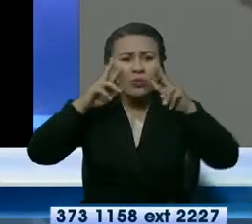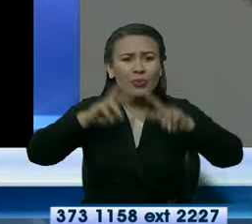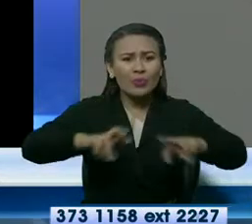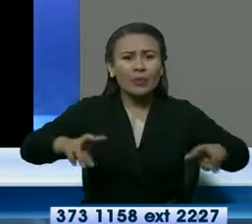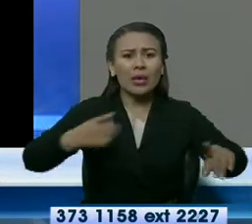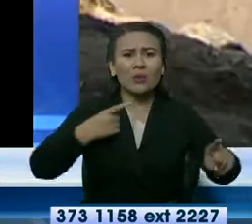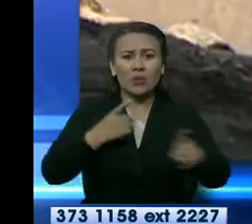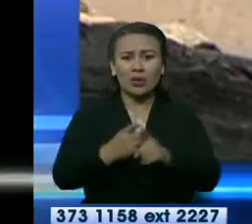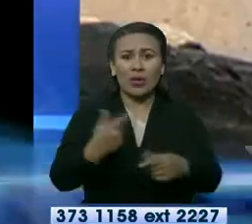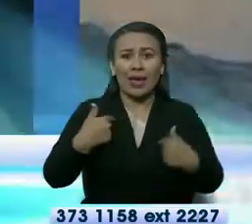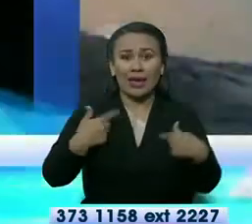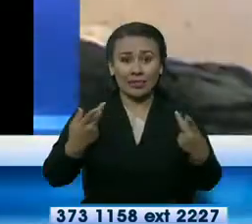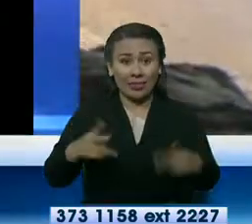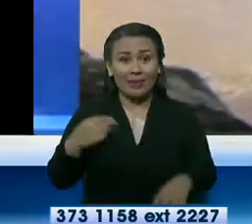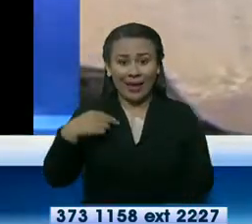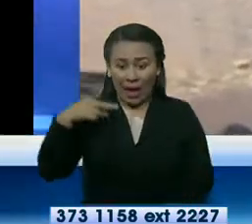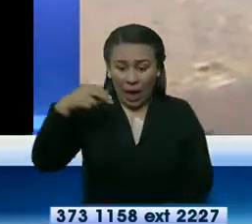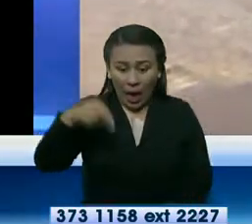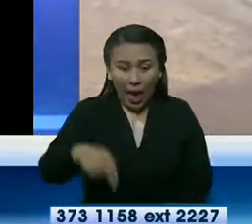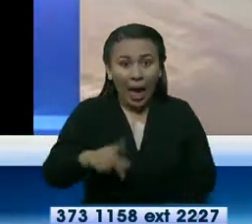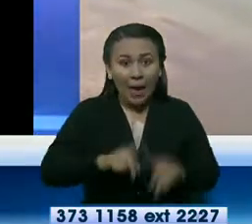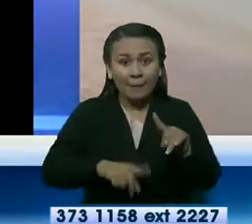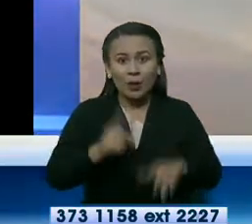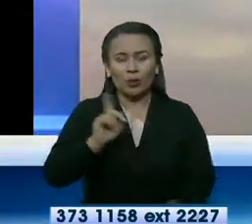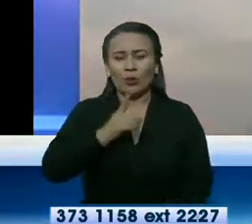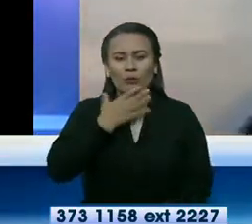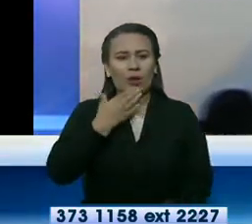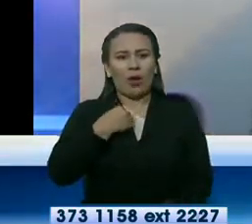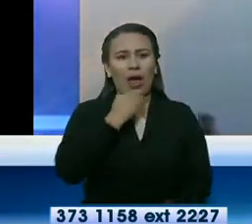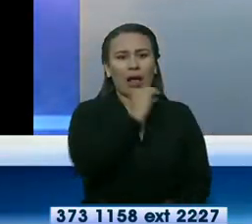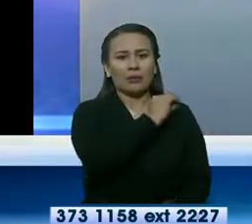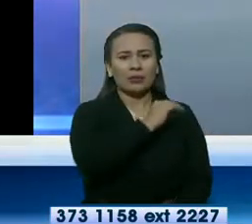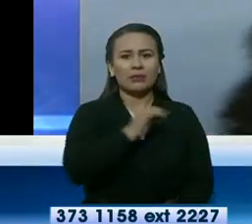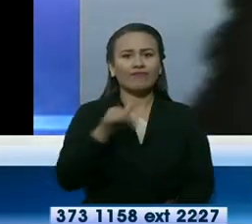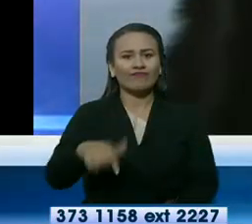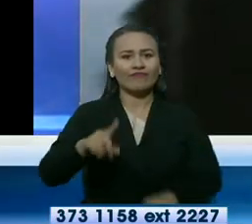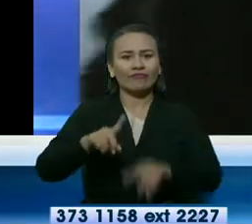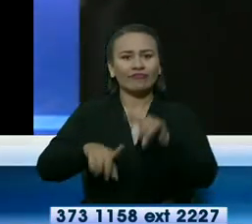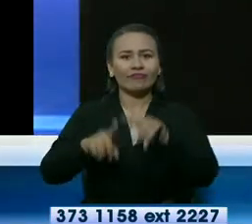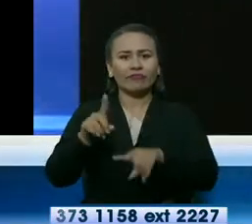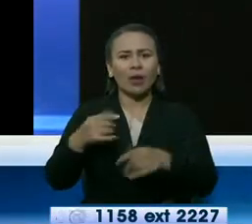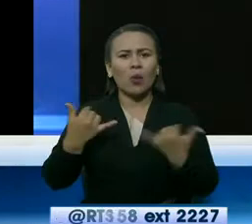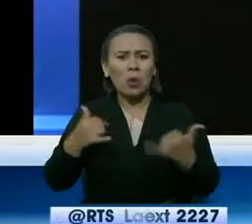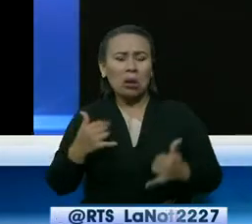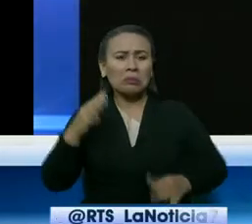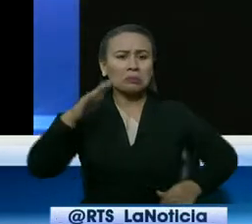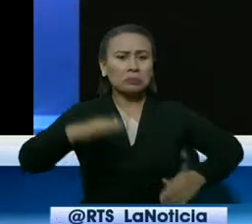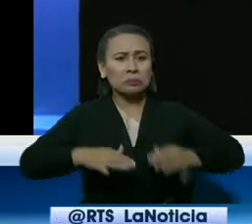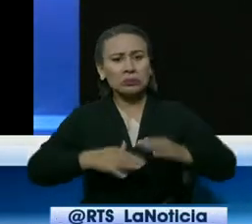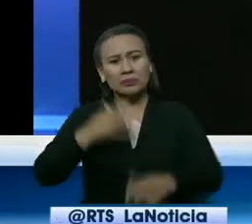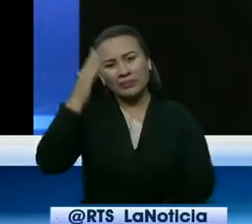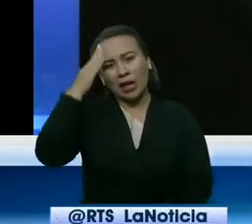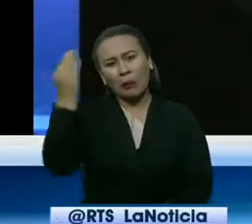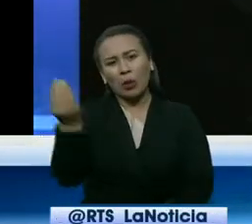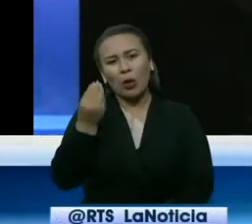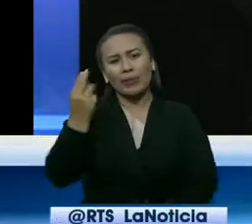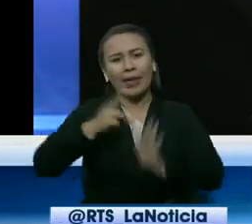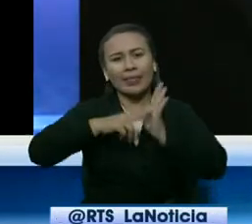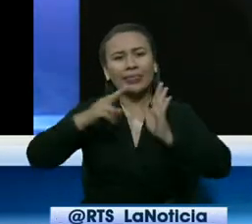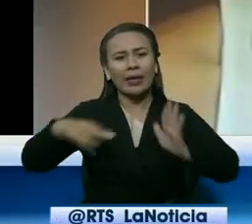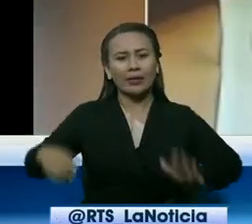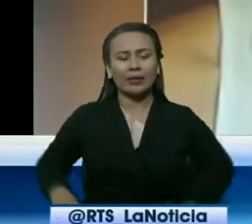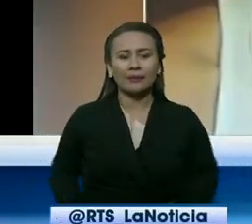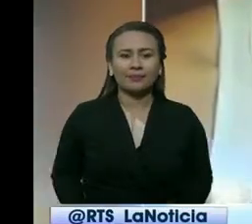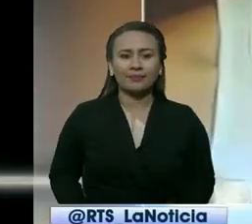se acercaban demasiado, también se ahogaban también ellos. Vino a bañarse con unos amigos, a bañarse y a jugar. Usted sabe cómo son los jóvenes